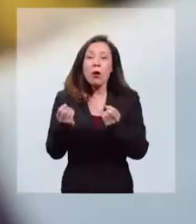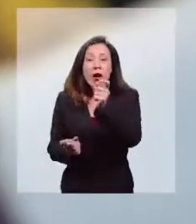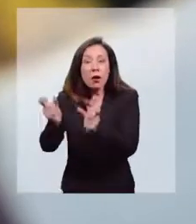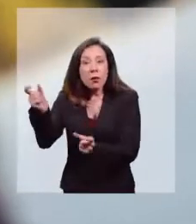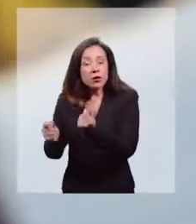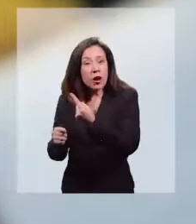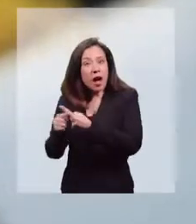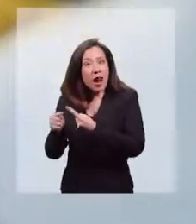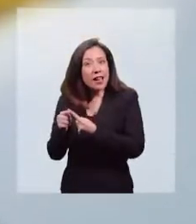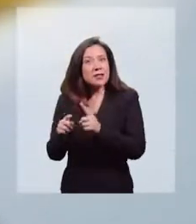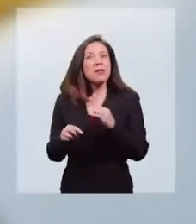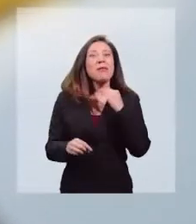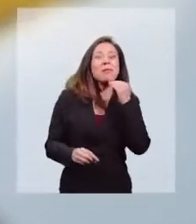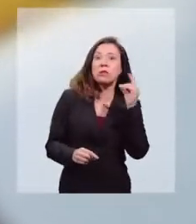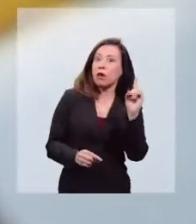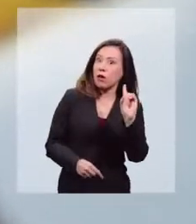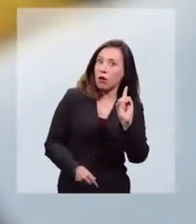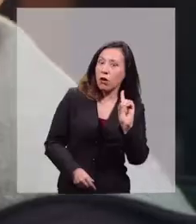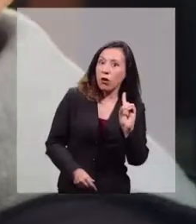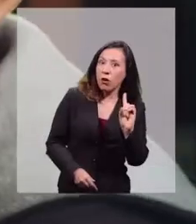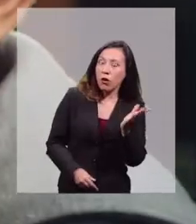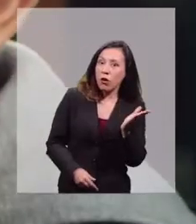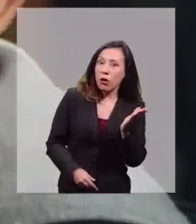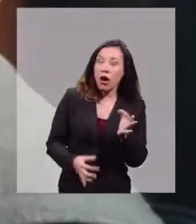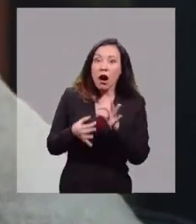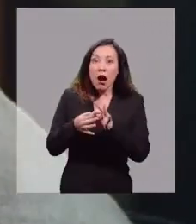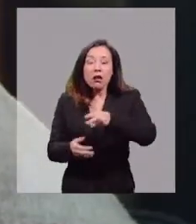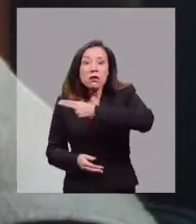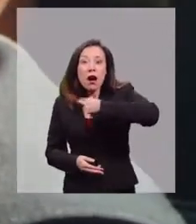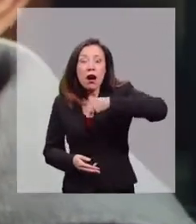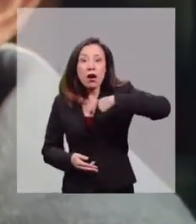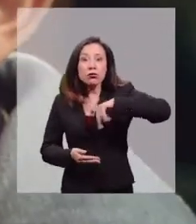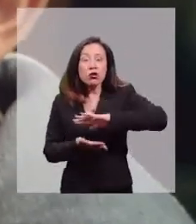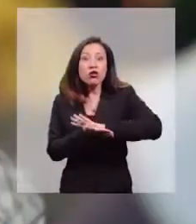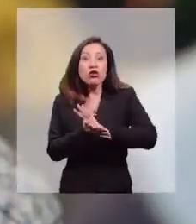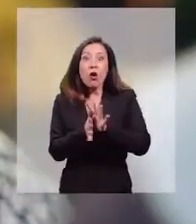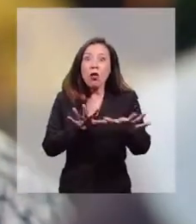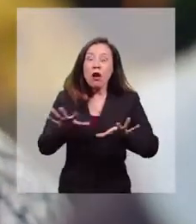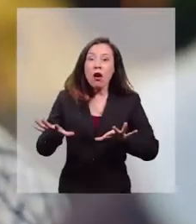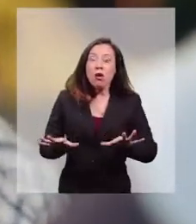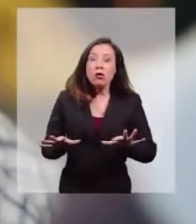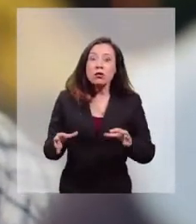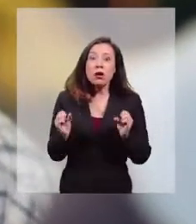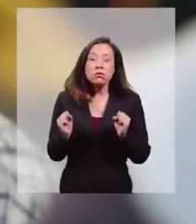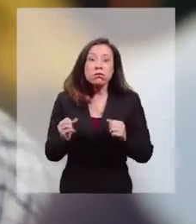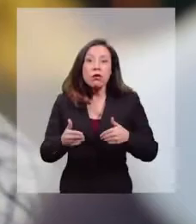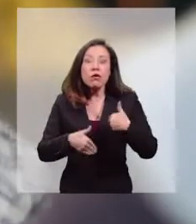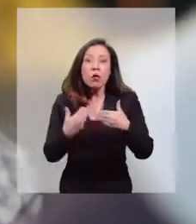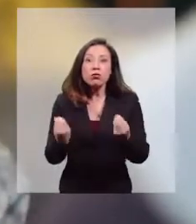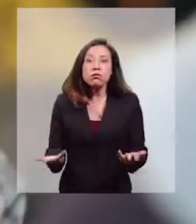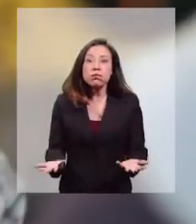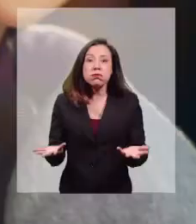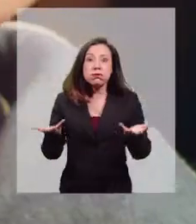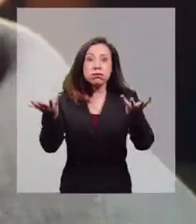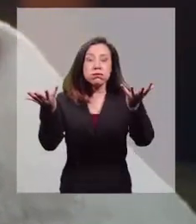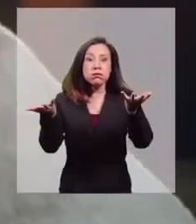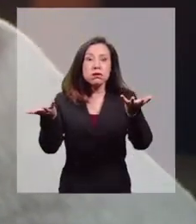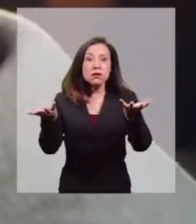la clase media, de media no tiene nada. Sin nosotros, todo esto no